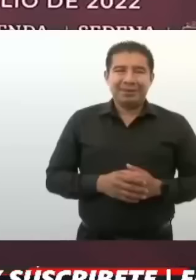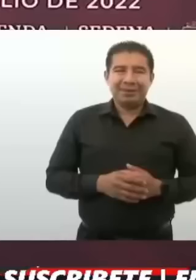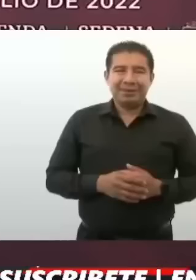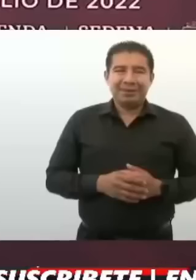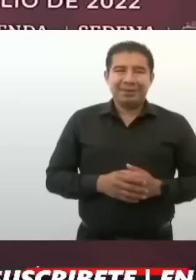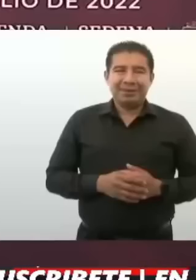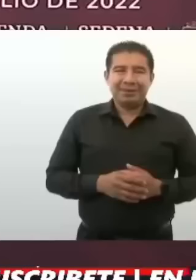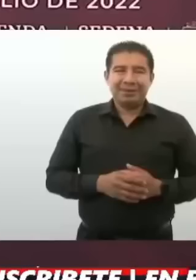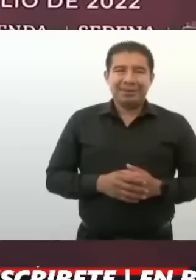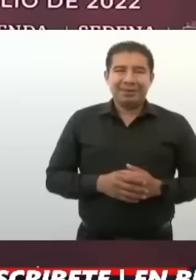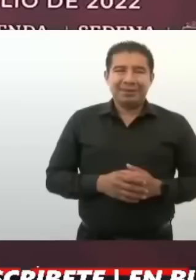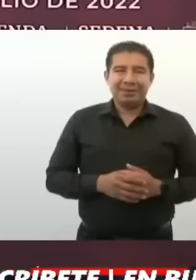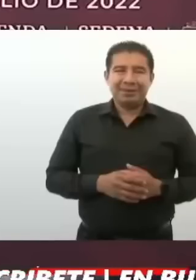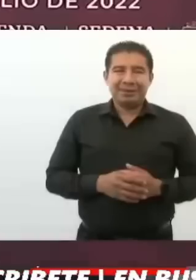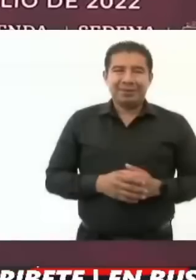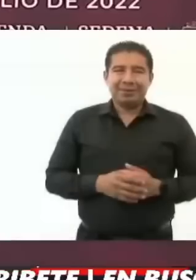el gesto. Escuchen.